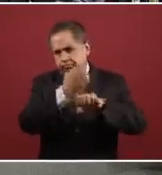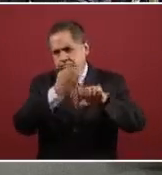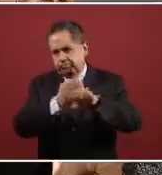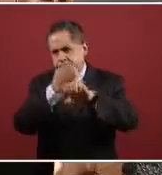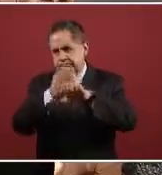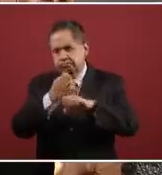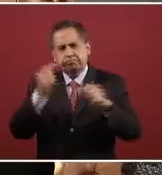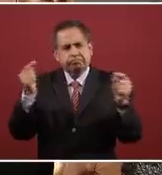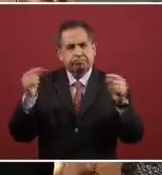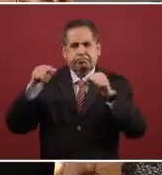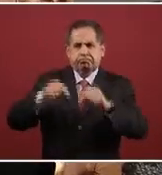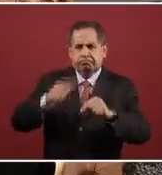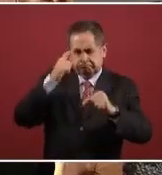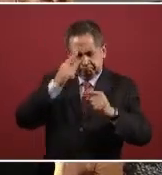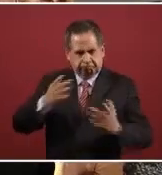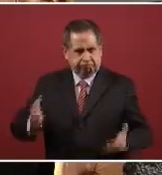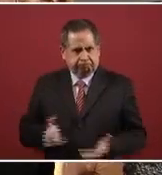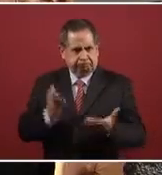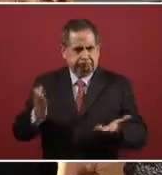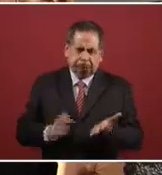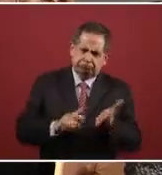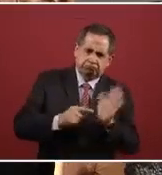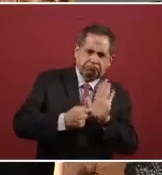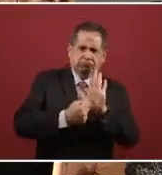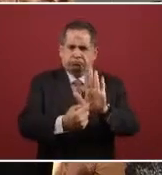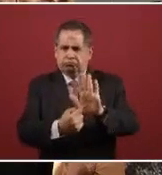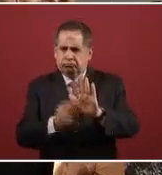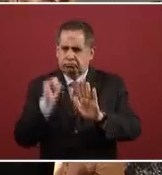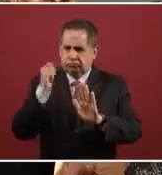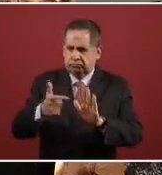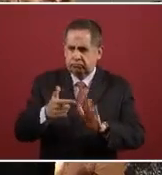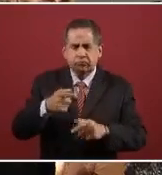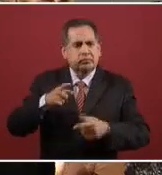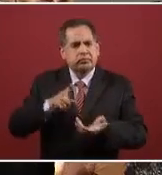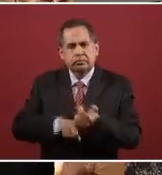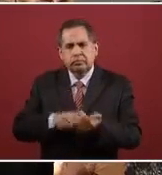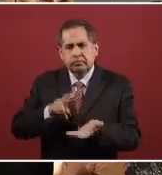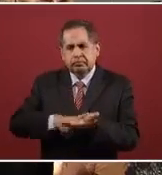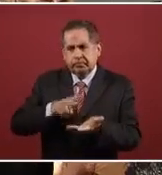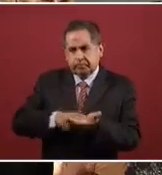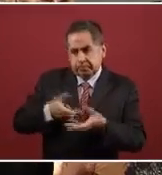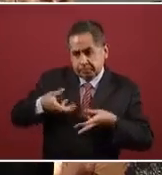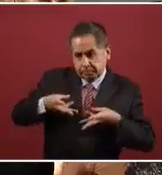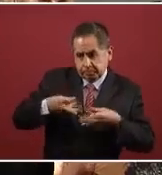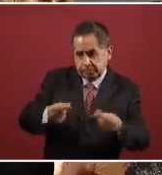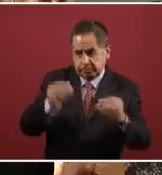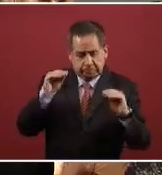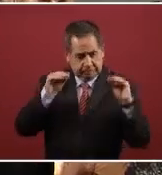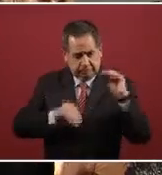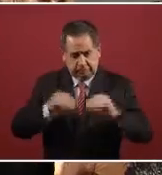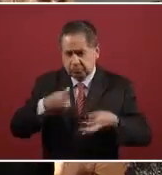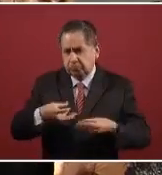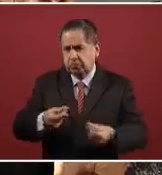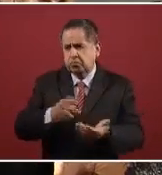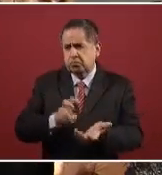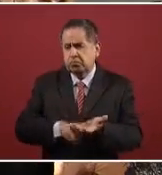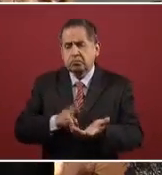con una estampa representativa, pero ¿tendrá algún costo toda esta instalación? Y preguntar también